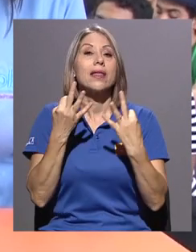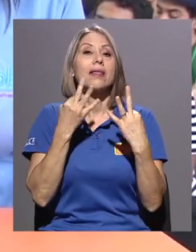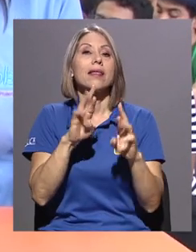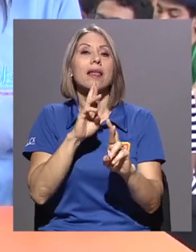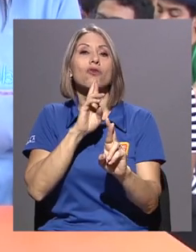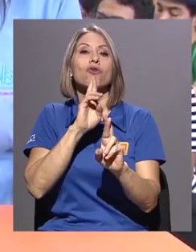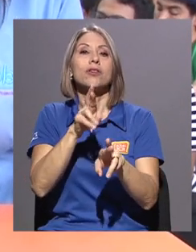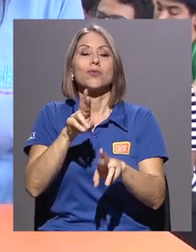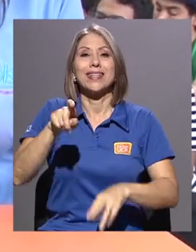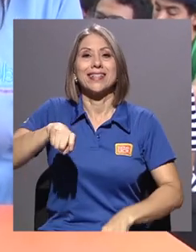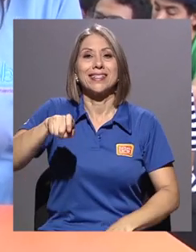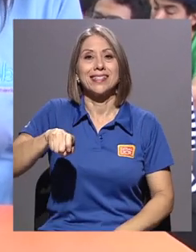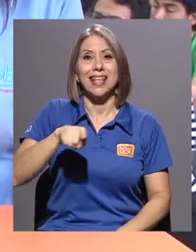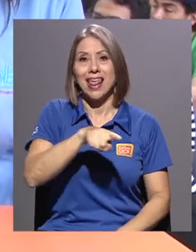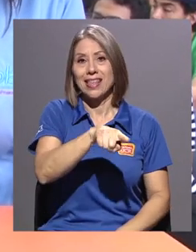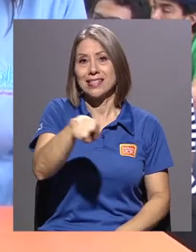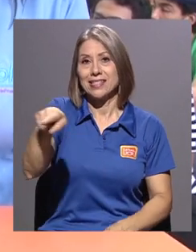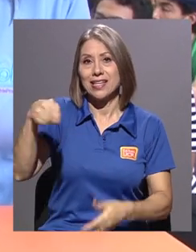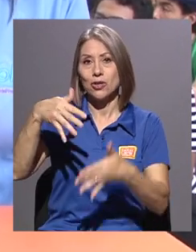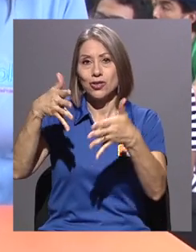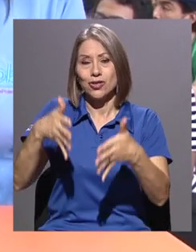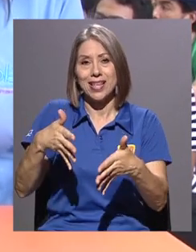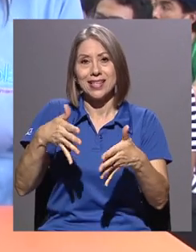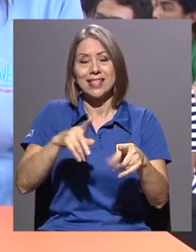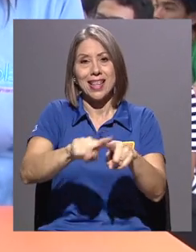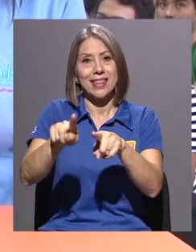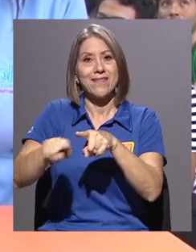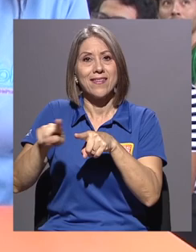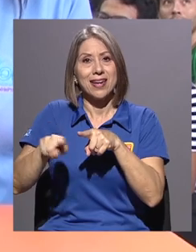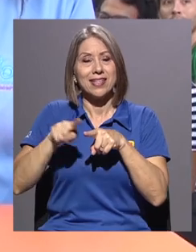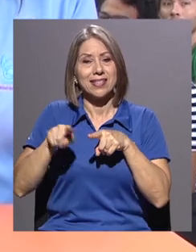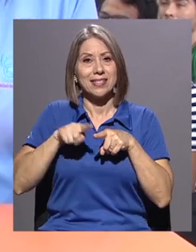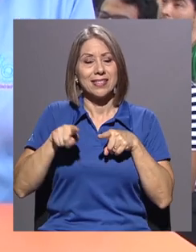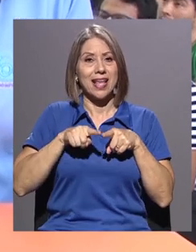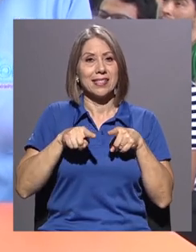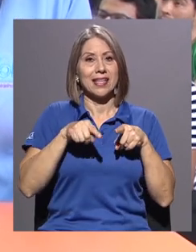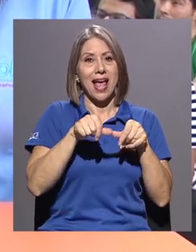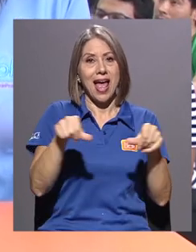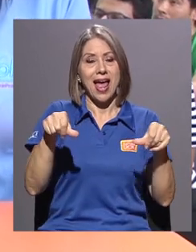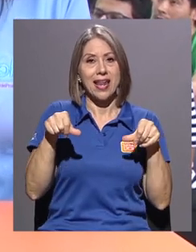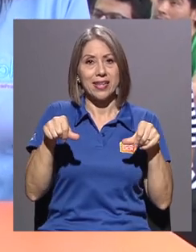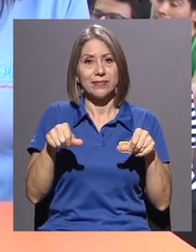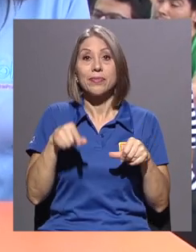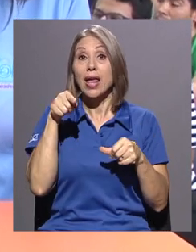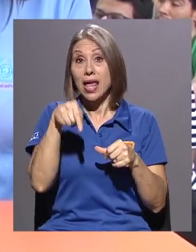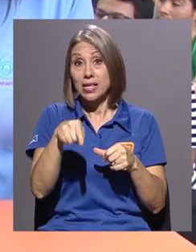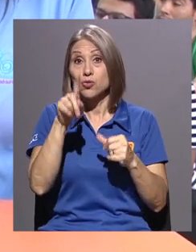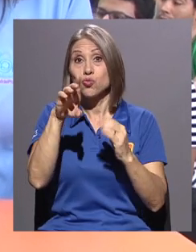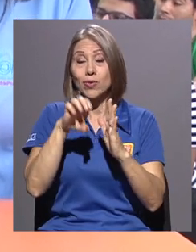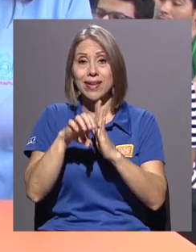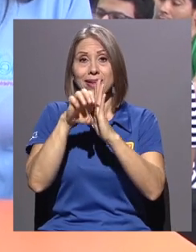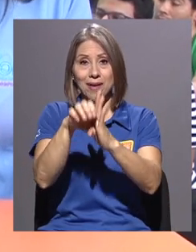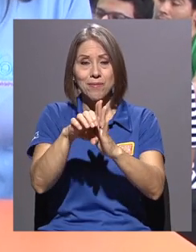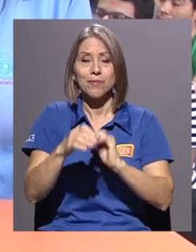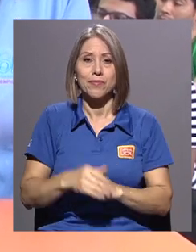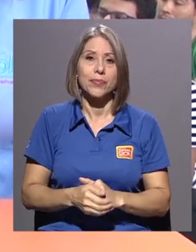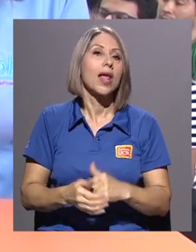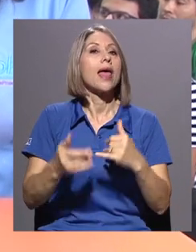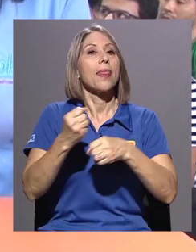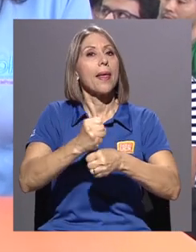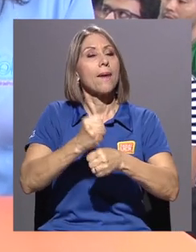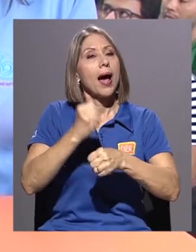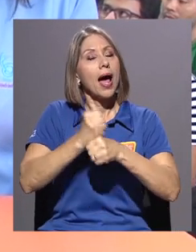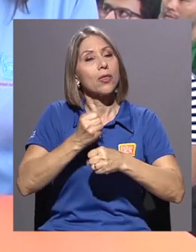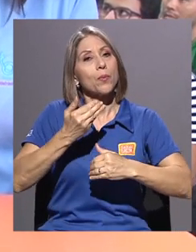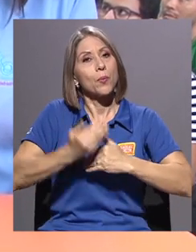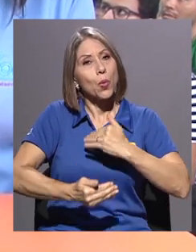que tienen los estudiantes en las diversas unidades académicas. Este es un ejemplo de lo que hemos realizado. Estamos trabajando en